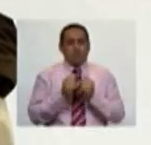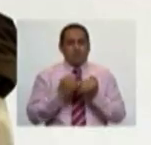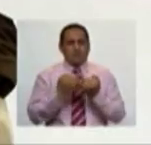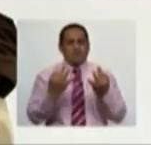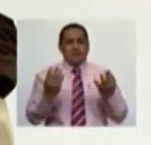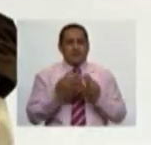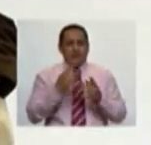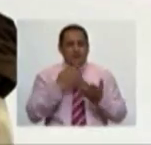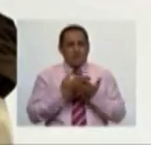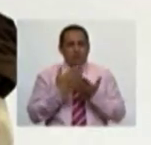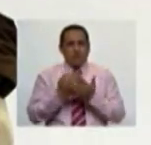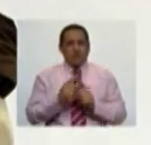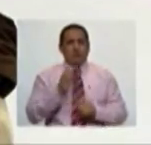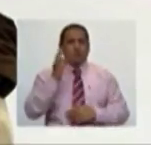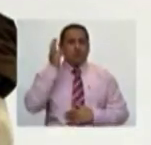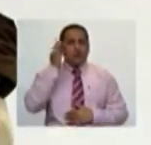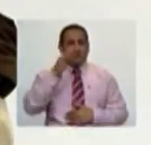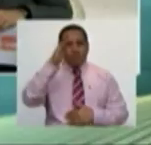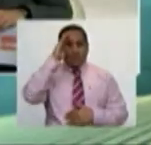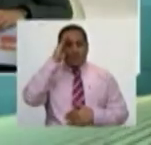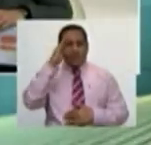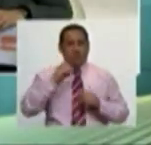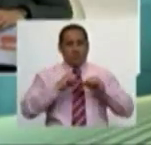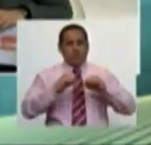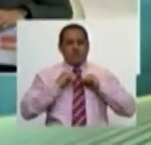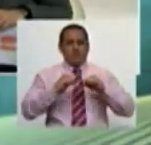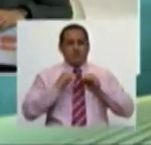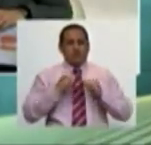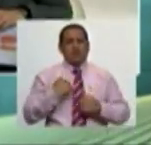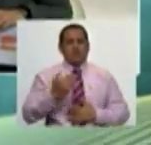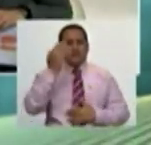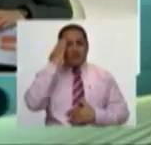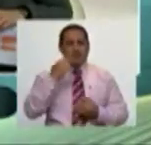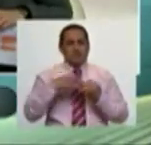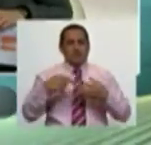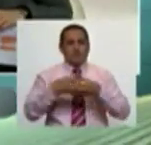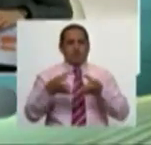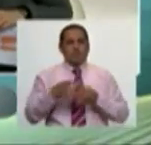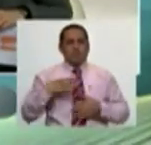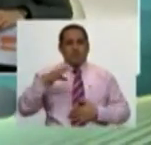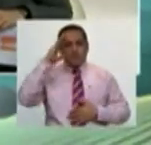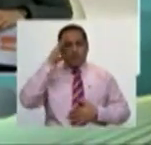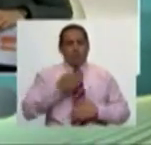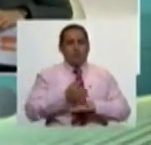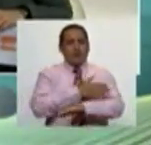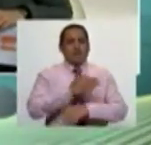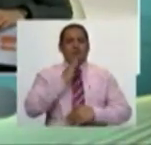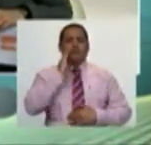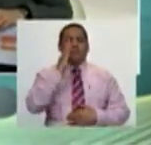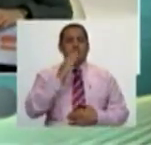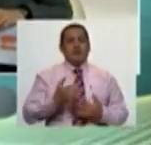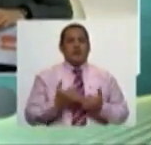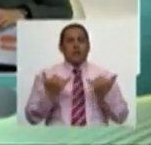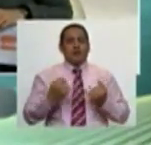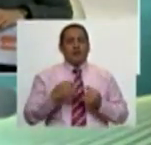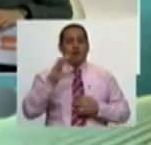complementando con esta suerte de anzuelos, de mujeres anzuelos con entrenamiento, que son parte de los cuerpos policiales, como se ha aplicado, por